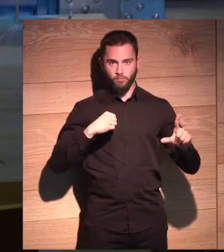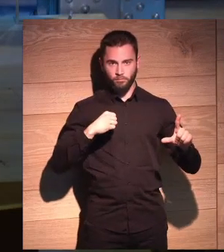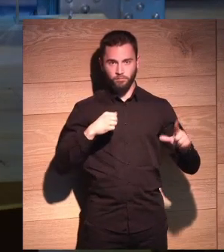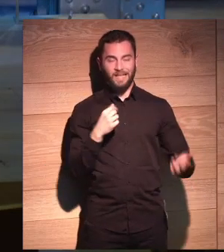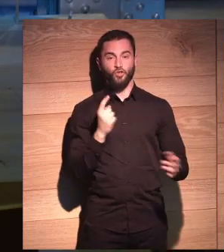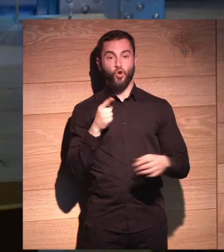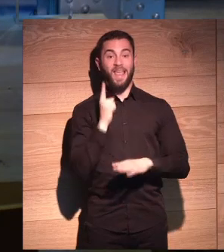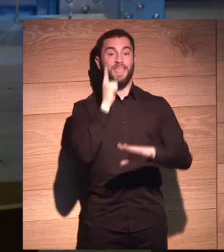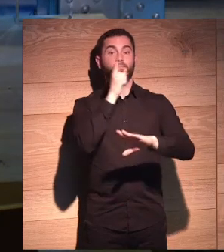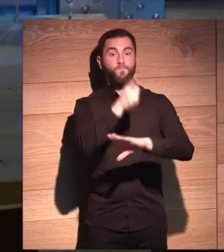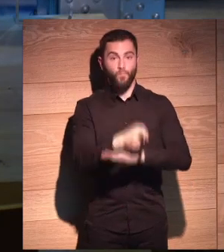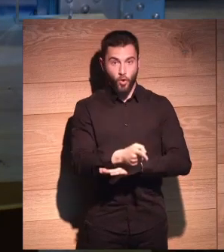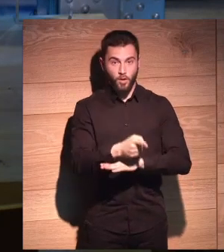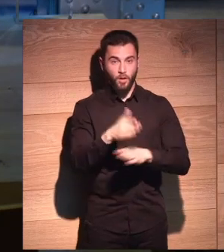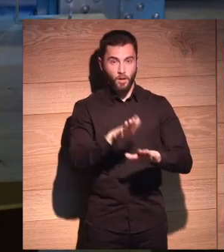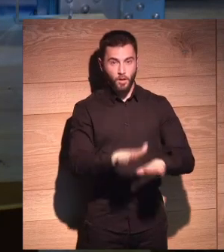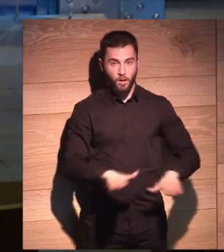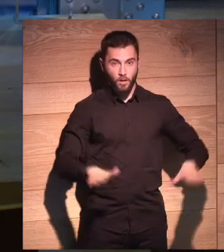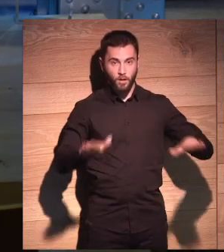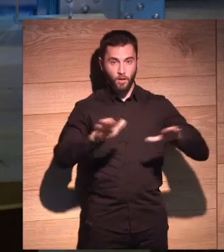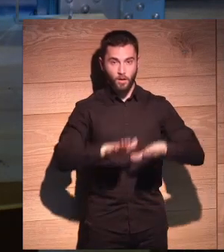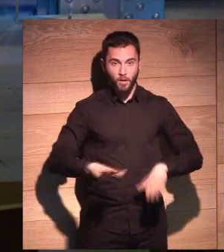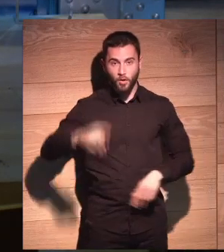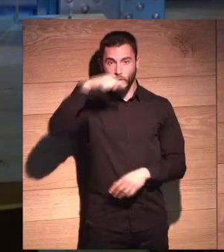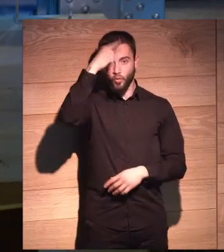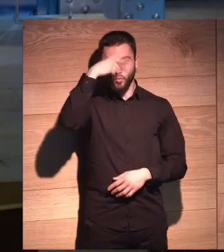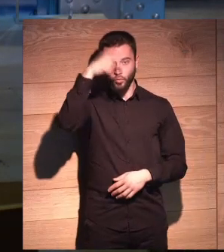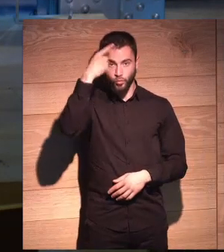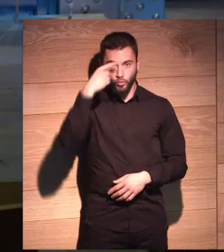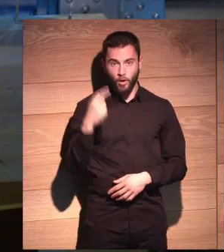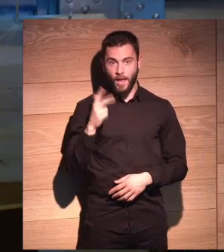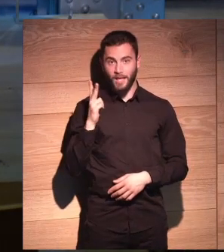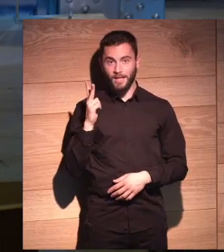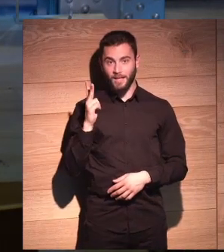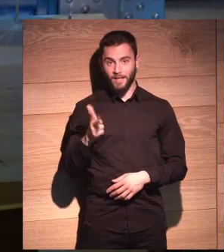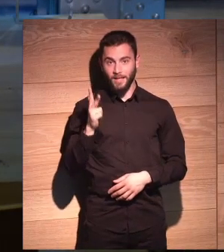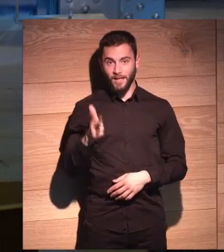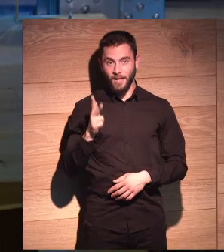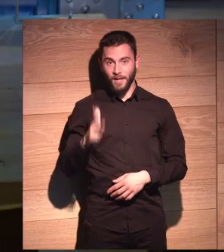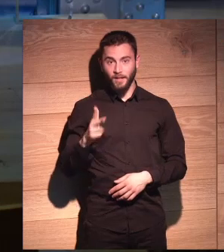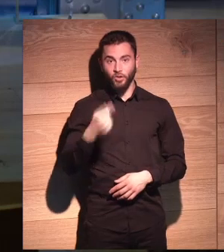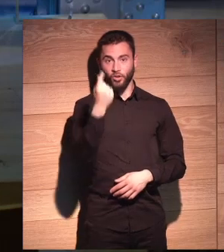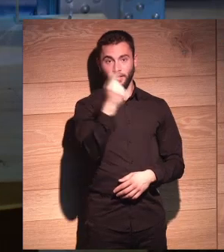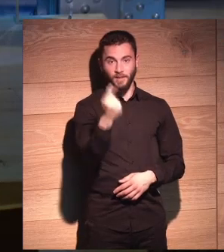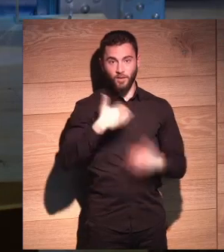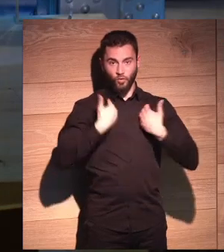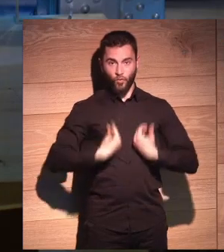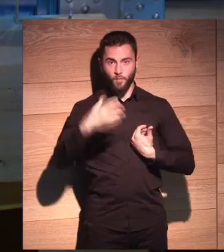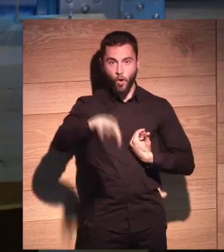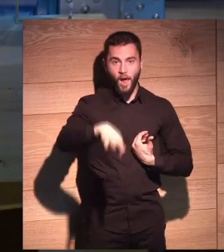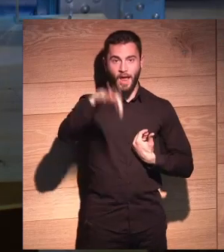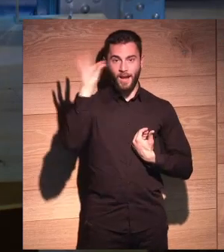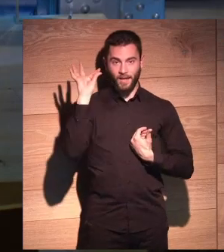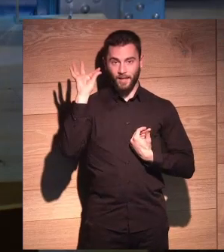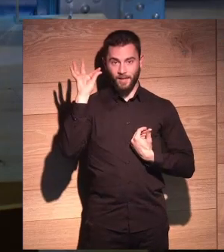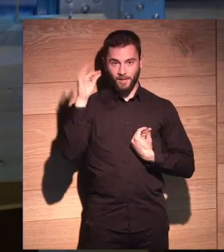impone lentamente una cultura del derecho a decidir sobre el diseño de mi propio cuerpo, ¿no? El diseño,